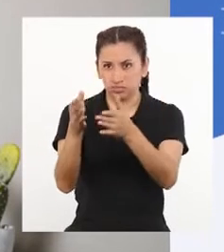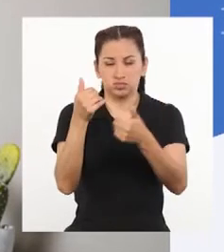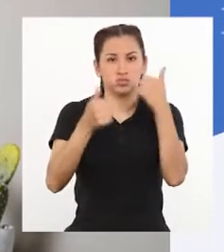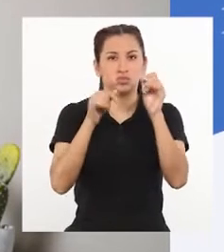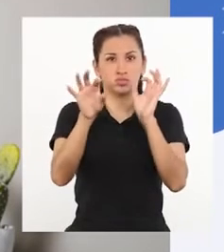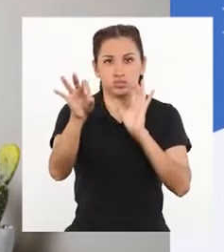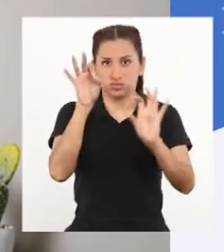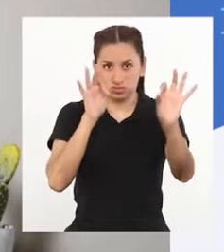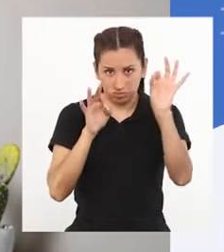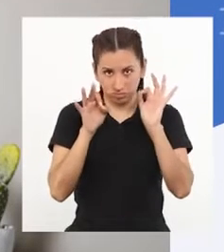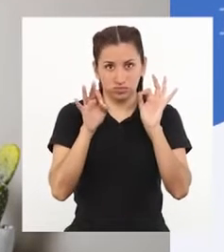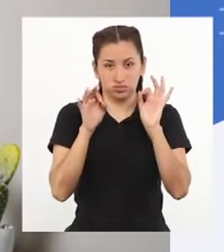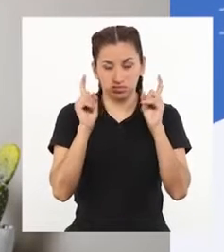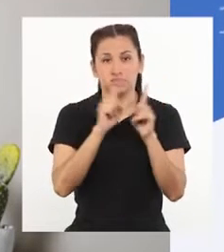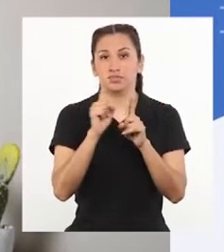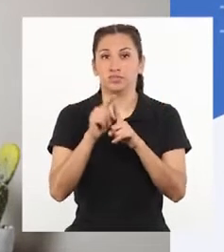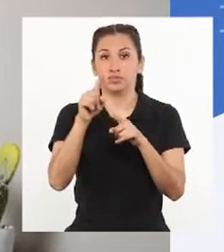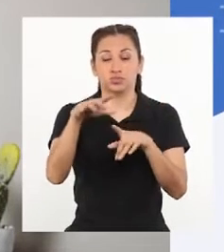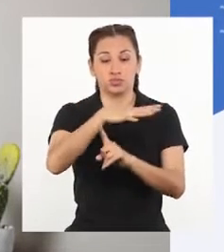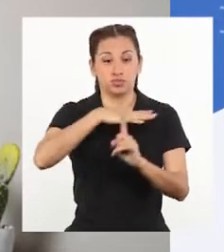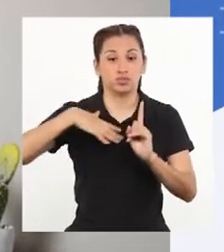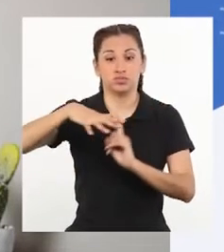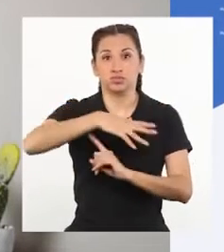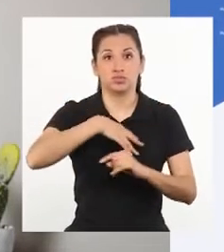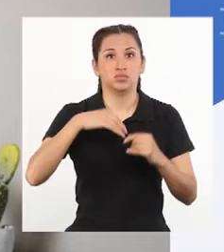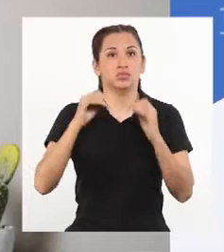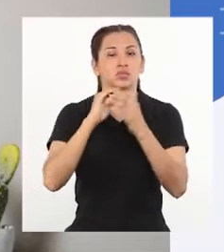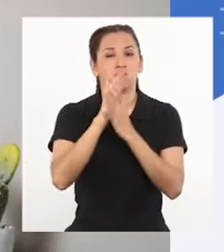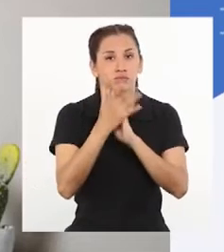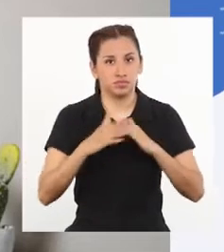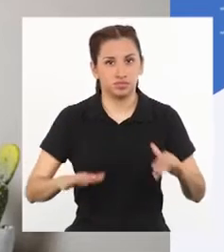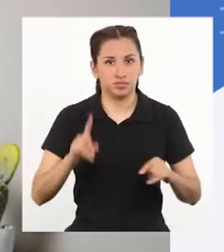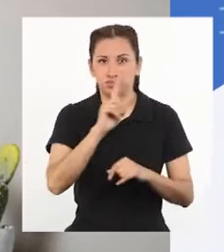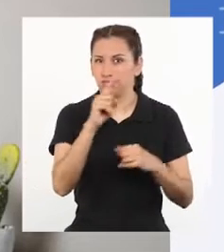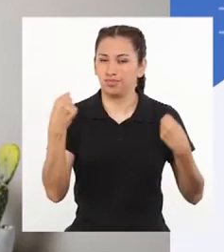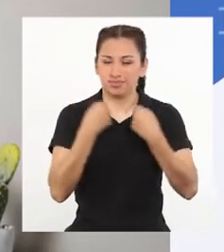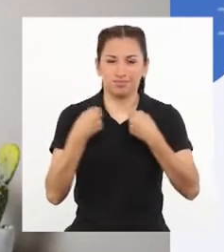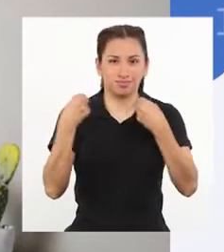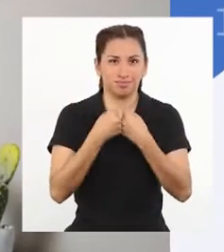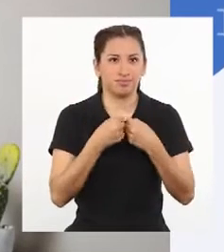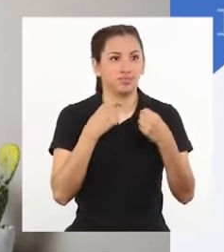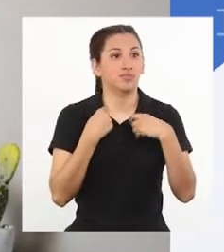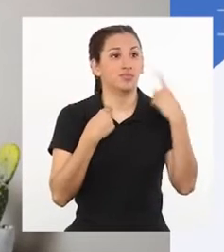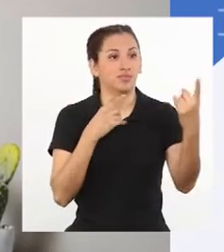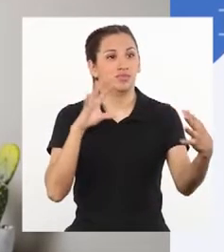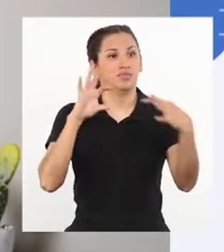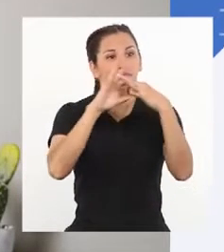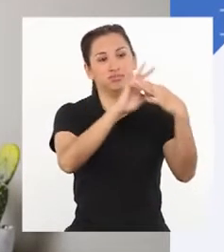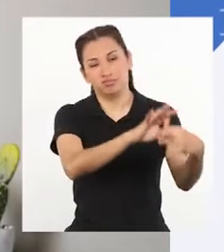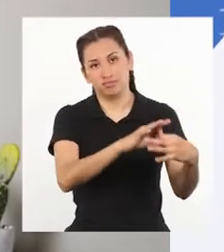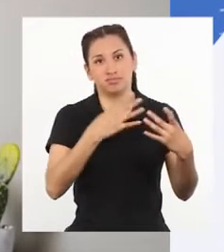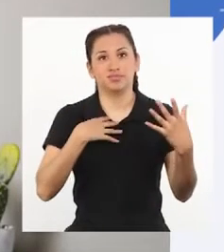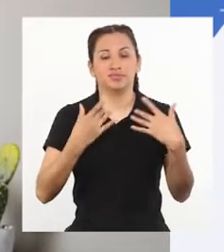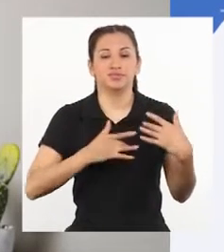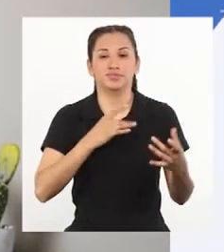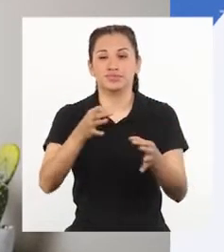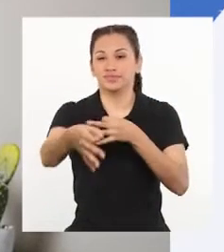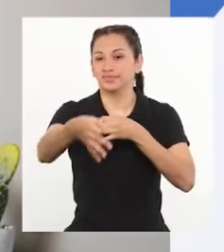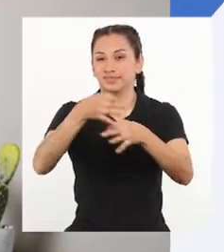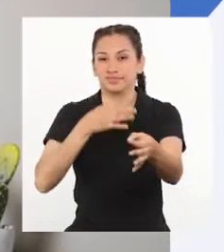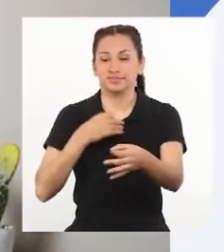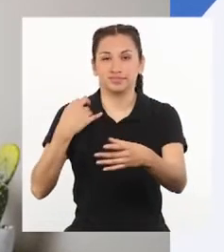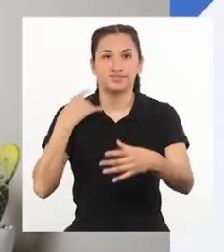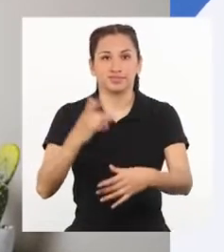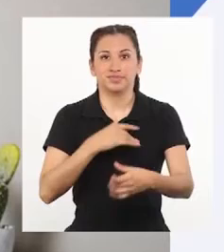sumamente importante tener un entorno de relaciones pacífico, no estar peleando todo el tiempo, mirar al otro y relacionarte con empatía,